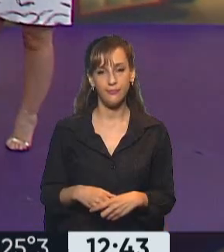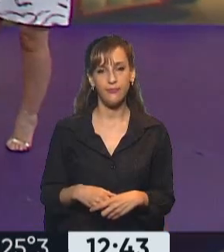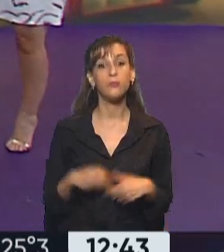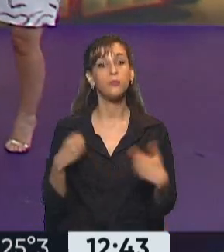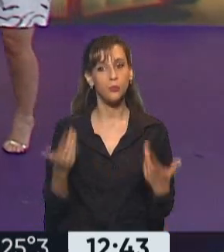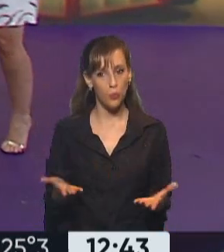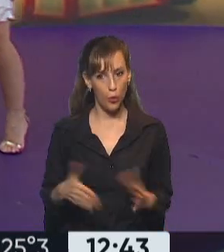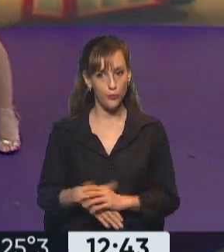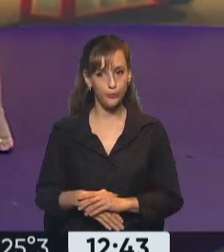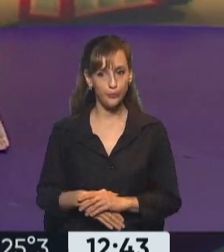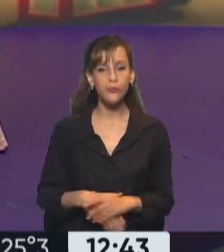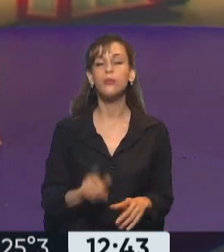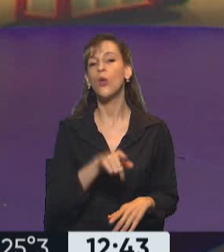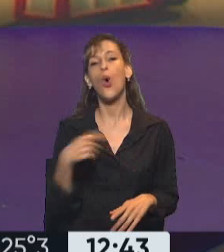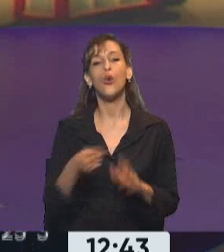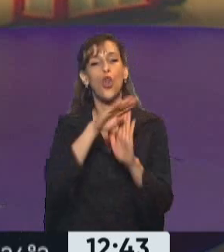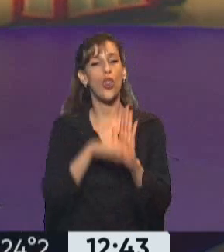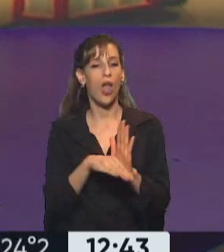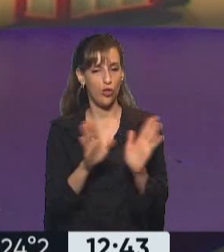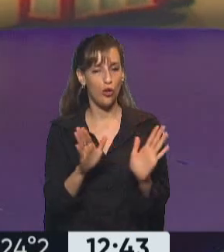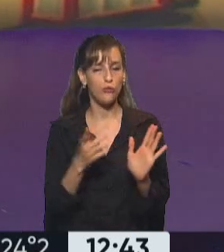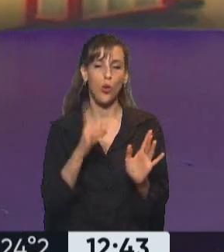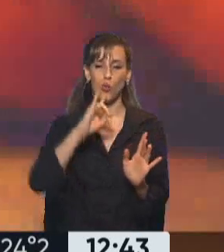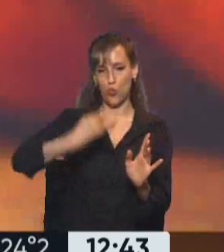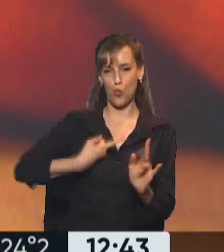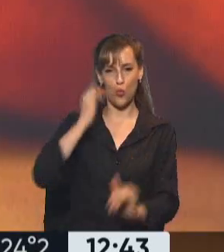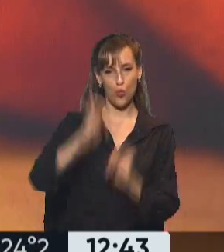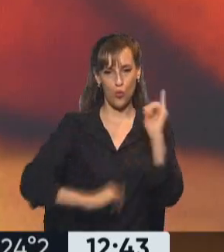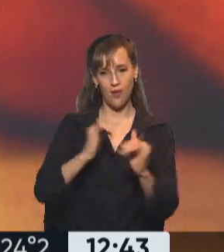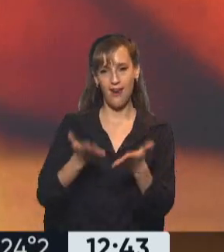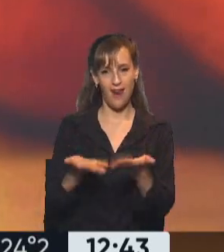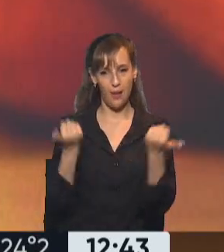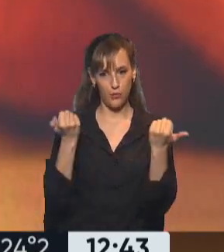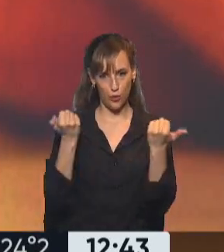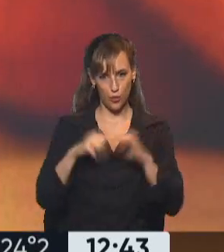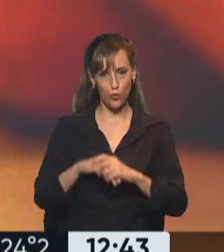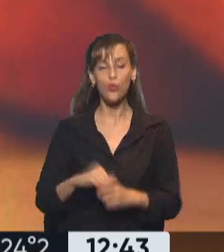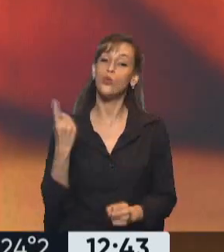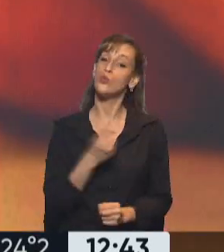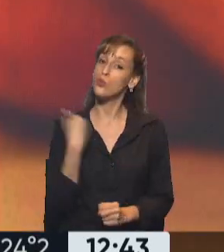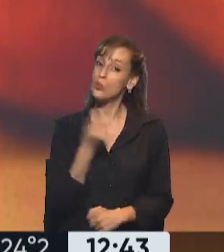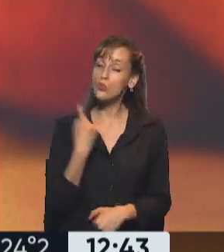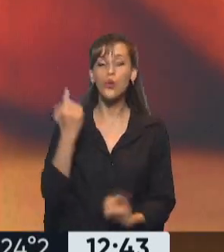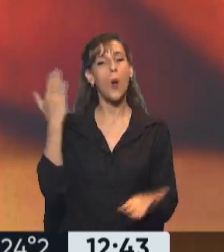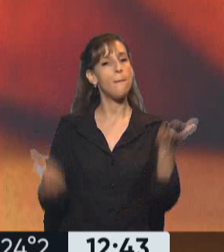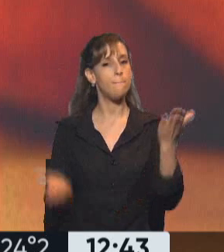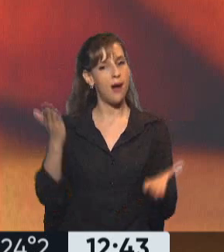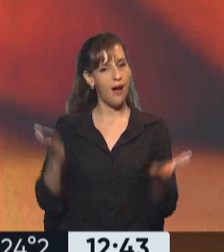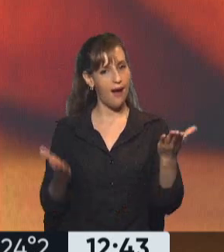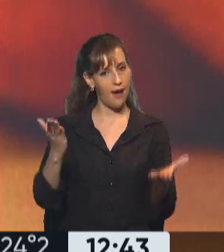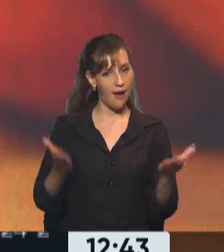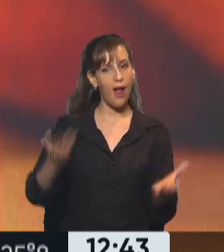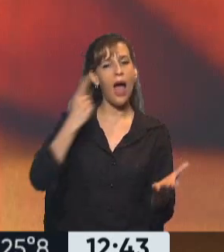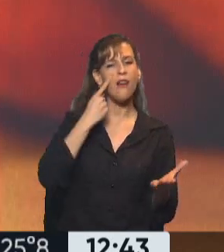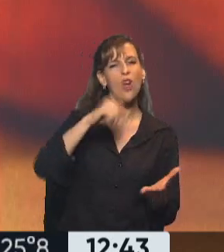Bueno, había otros datos, pero se los voy a decir así velozmente. Nosotros tenemos comparaciones para mostrar que en otros países